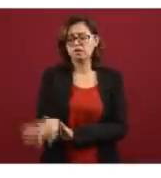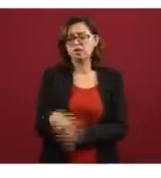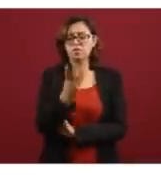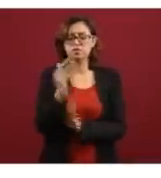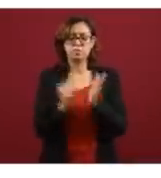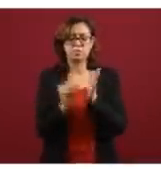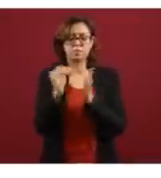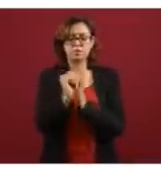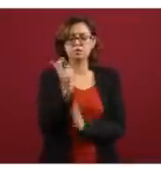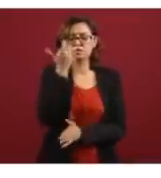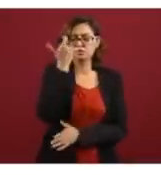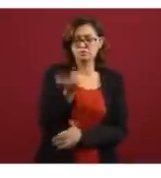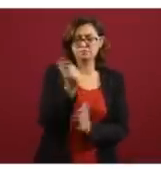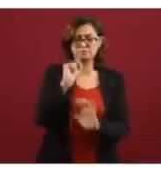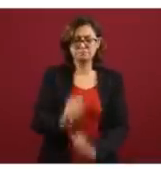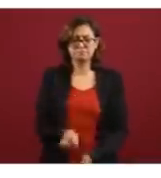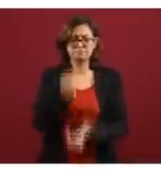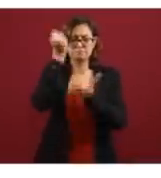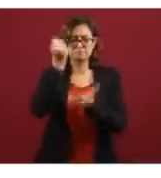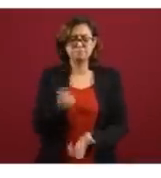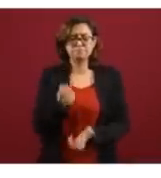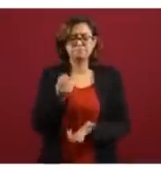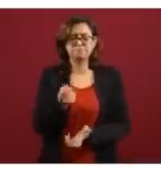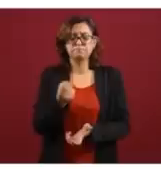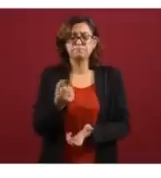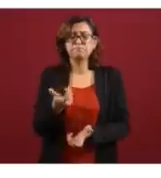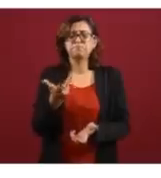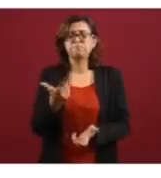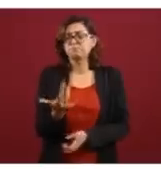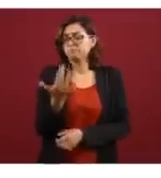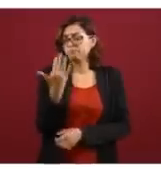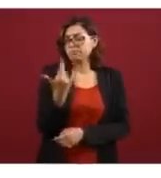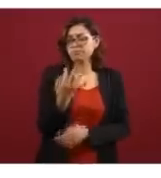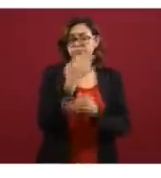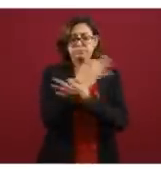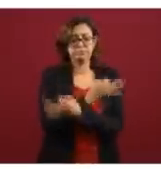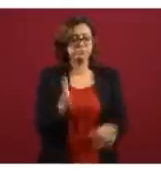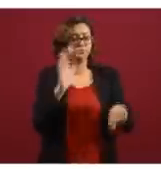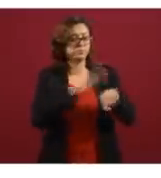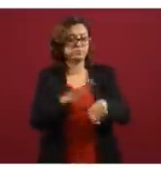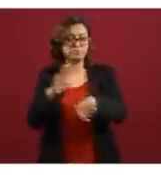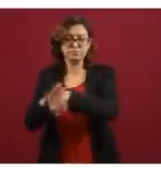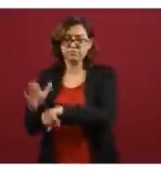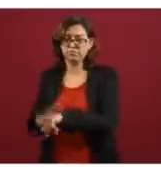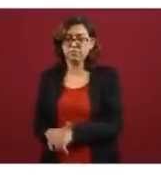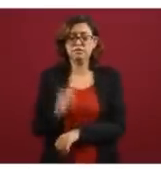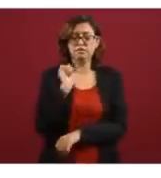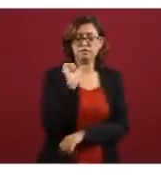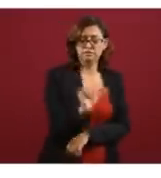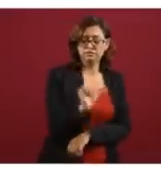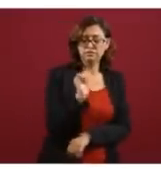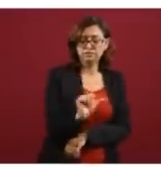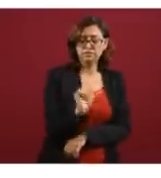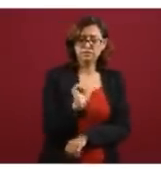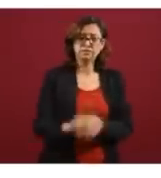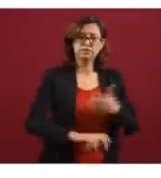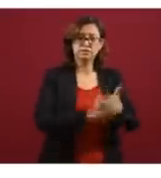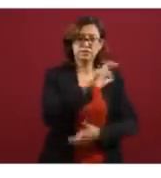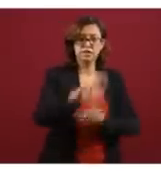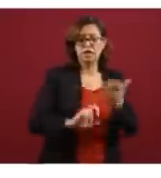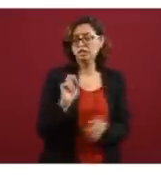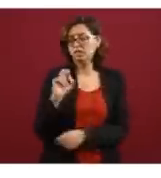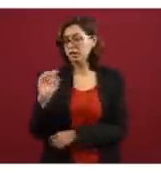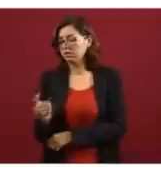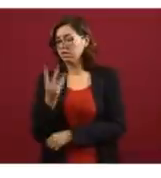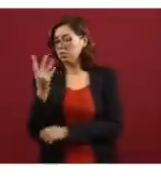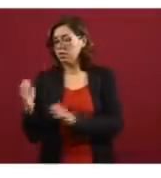3,644 millones de pesos, de los cuales las 50 declaratorias que he dicho, las 16 de desastre, las